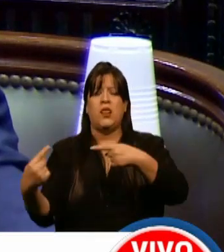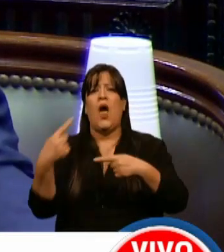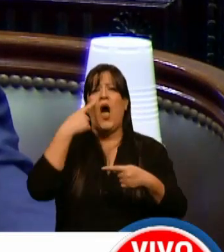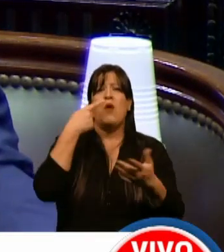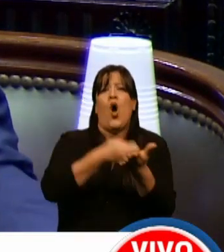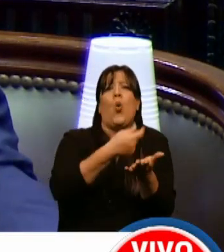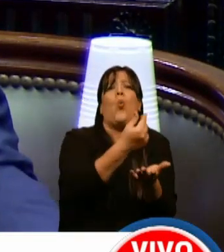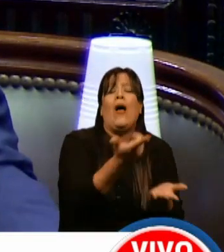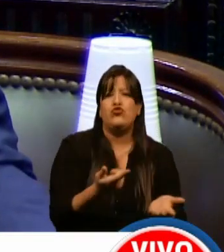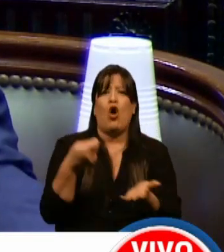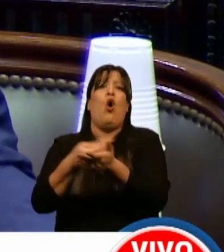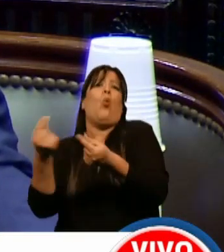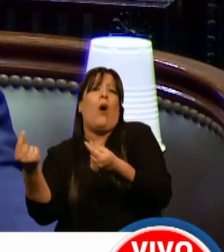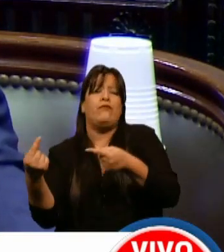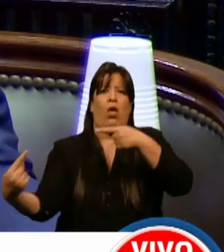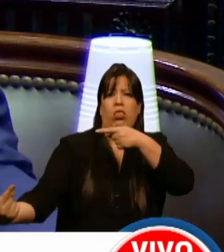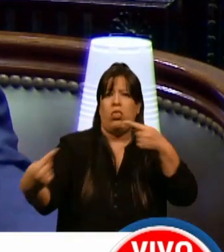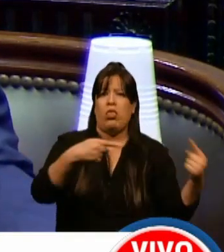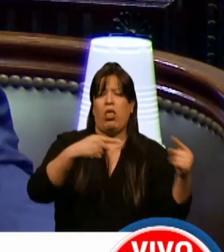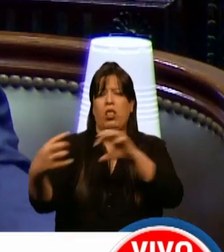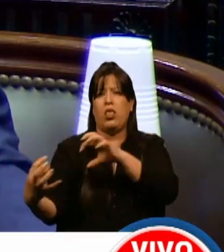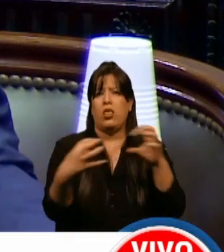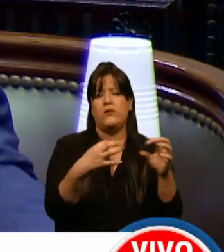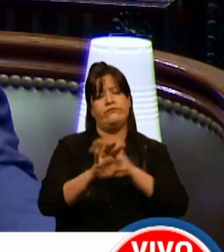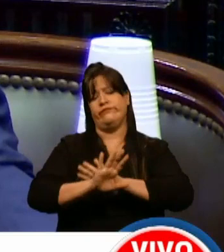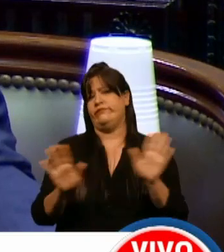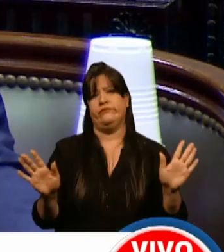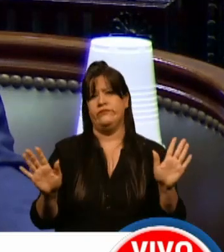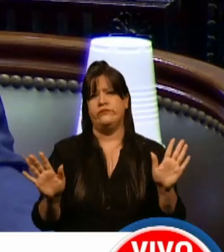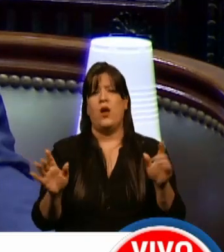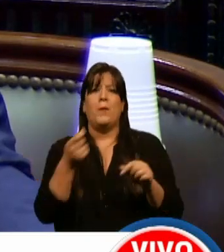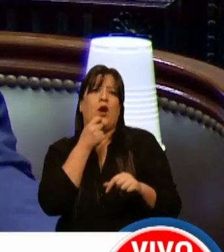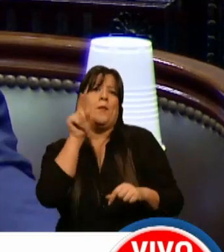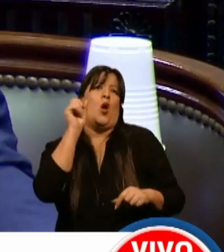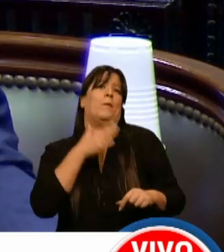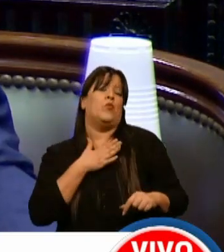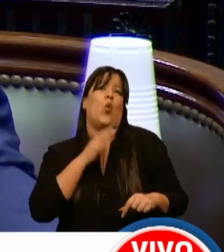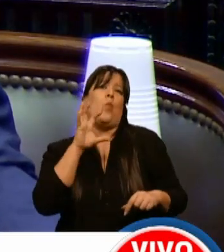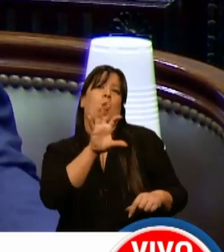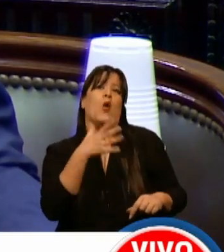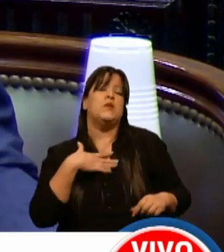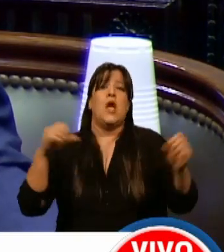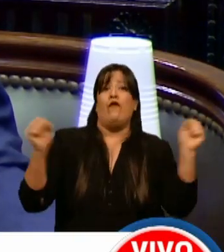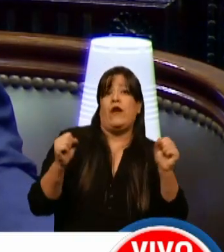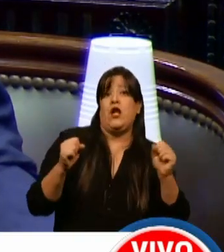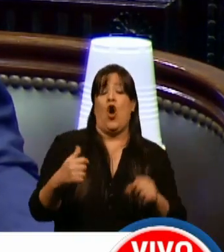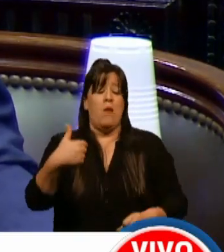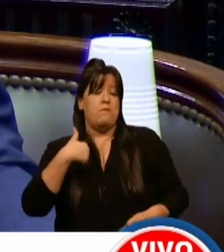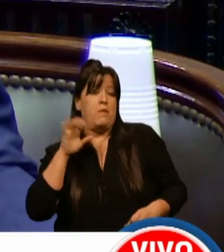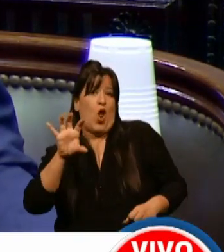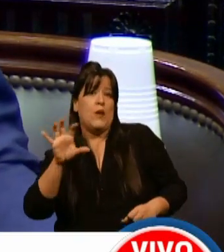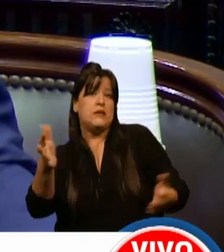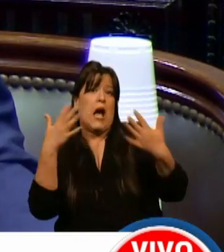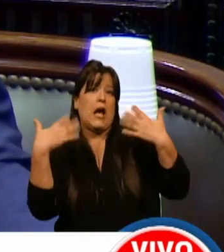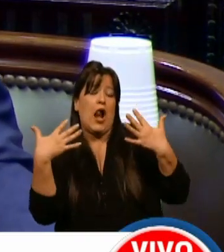cuánto pago yo y cuánto pagás vos, y entre si en tu provincia hace mucho frío y en la mía hace mucho